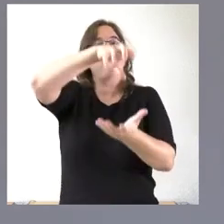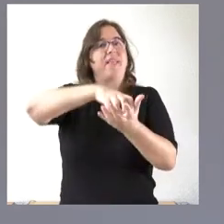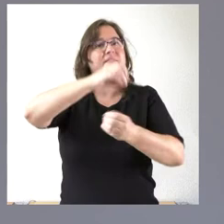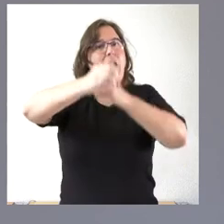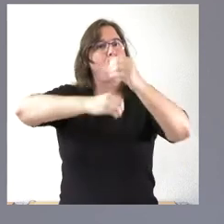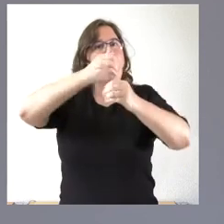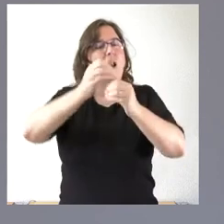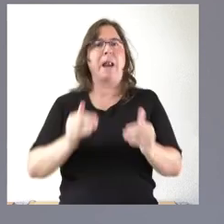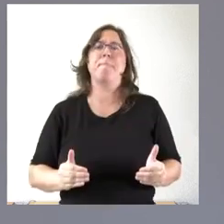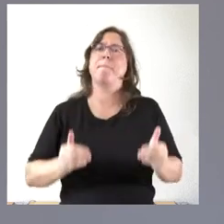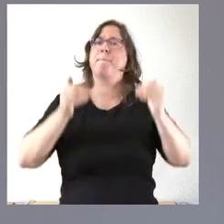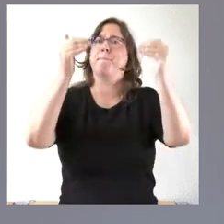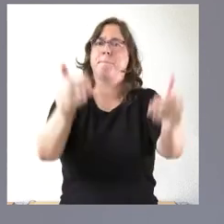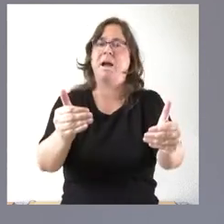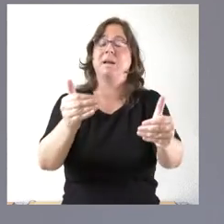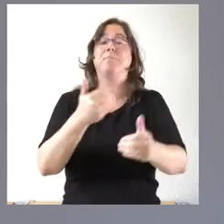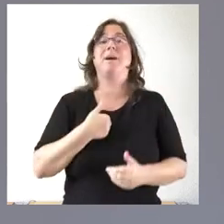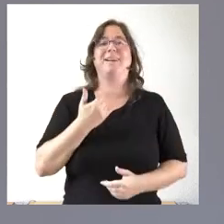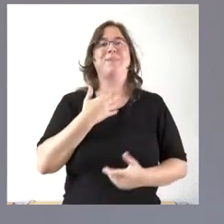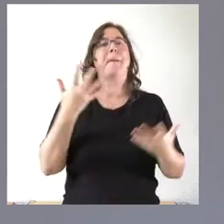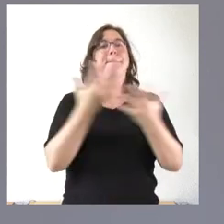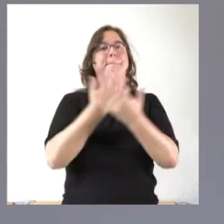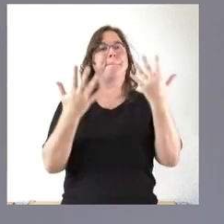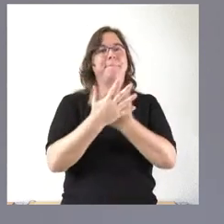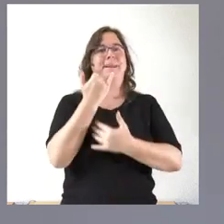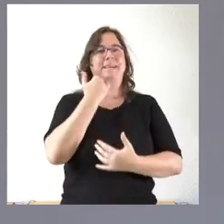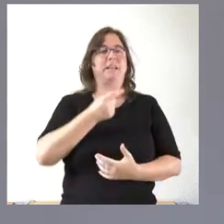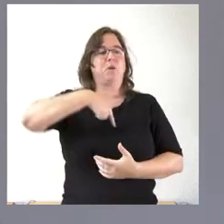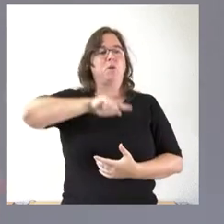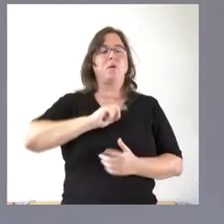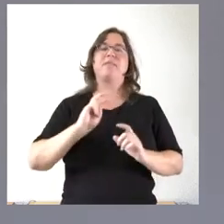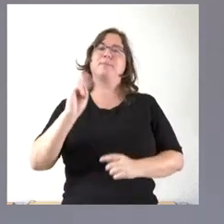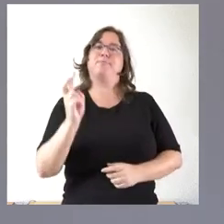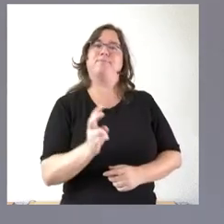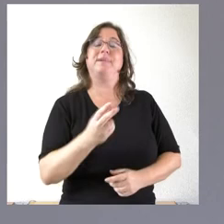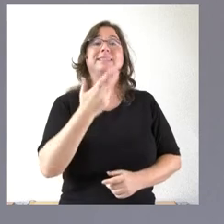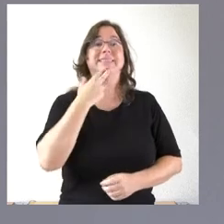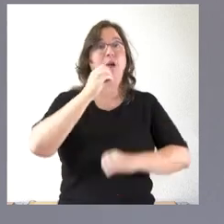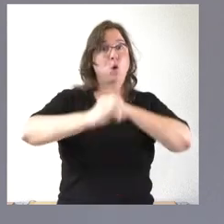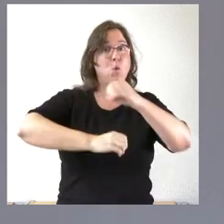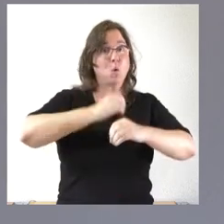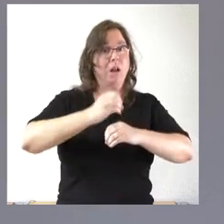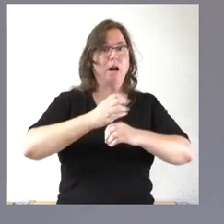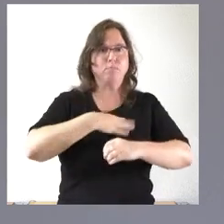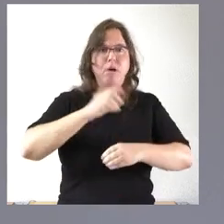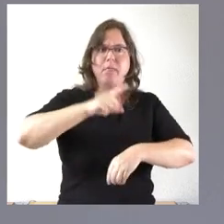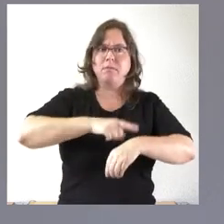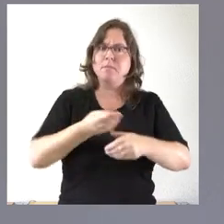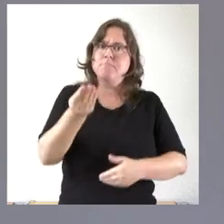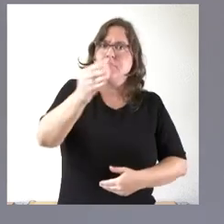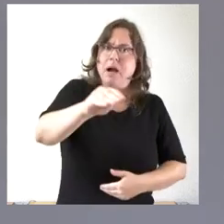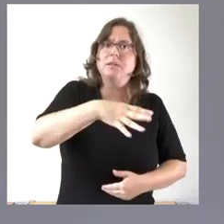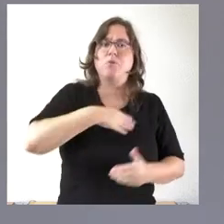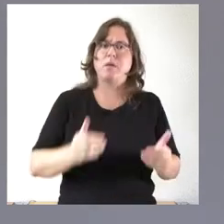de diversificar nuestro mix energético, que la energía nuclear en este contexto, alargando la vida útil, tiene su cabida, que es una energía verde, como